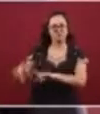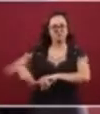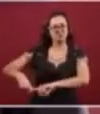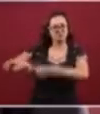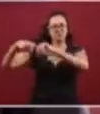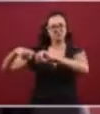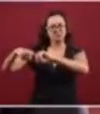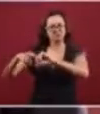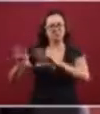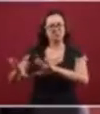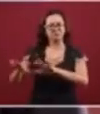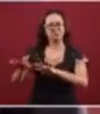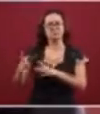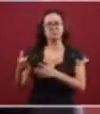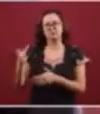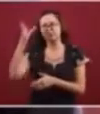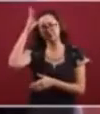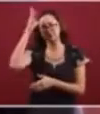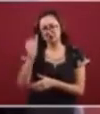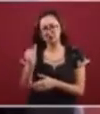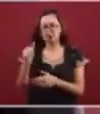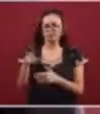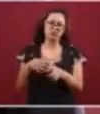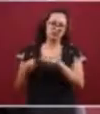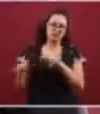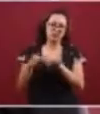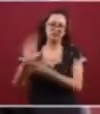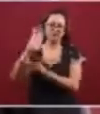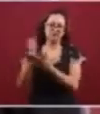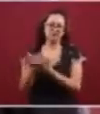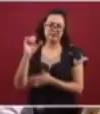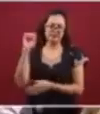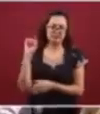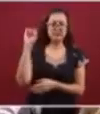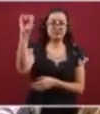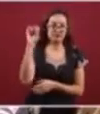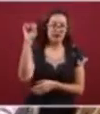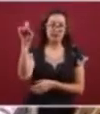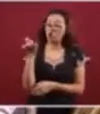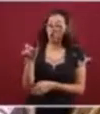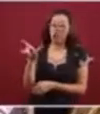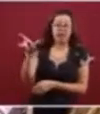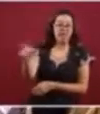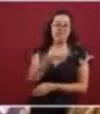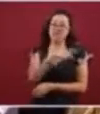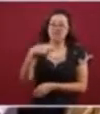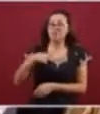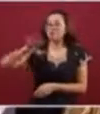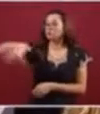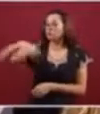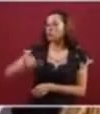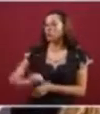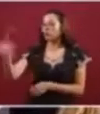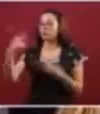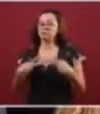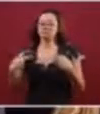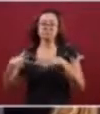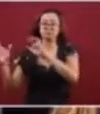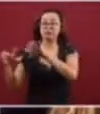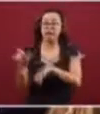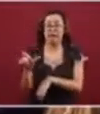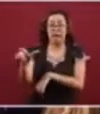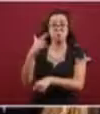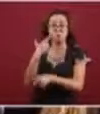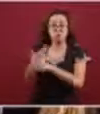sería, en base al convenio colectivo de trabajo del sindicato, sería el sindicato nuevamente quien tendría que contratar. Y lo que